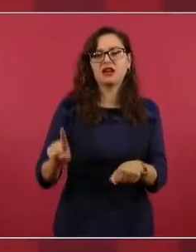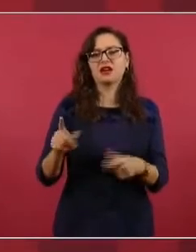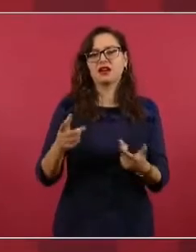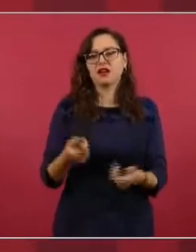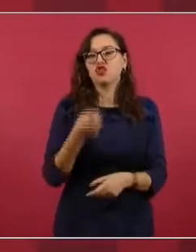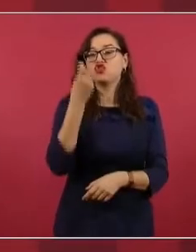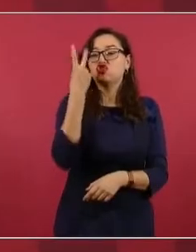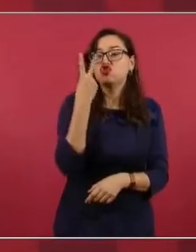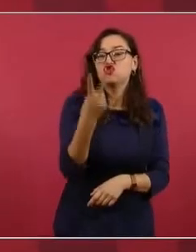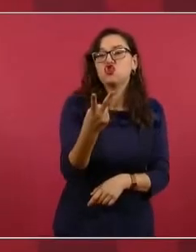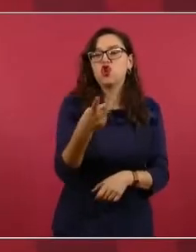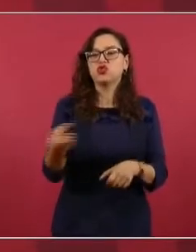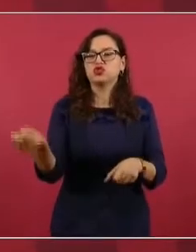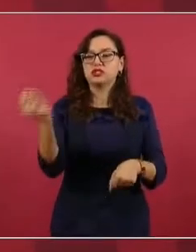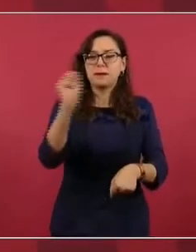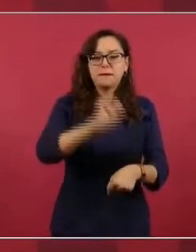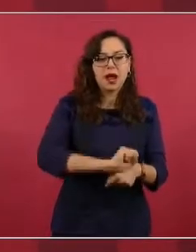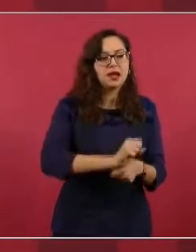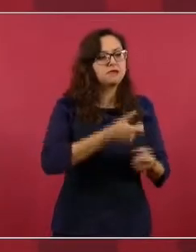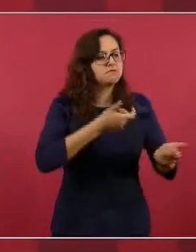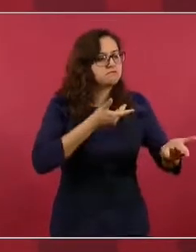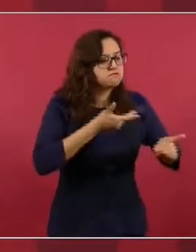2 semanas a atenderlos,